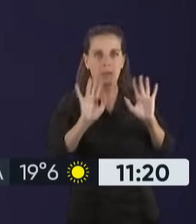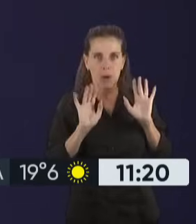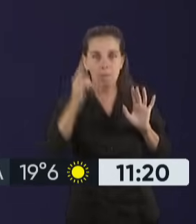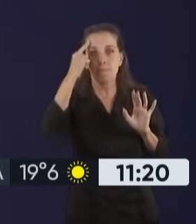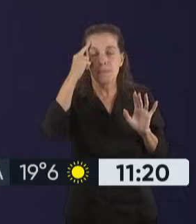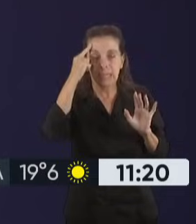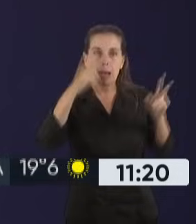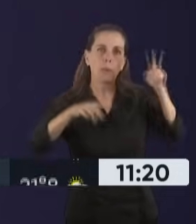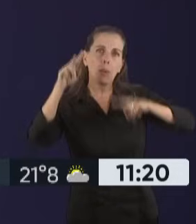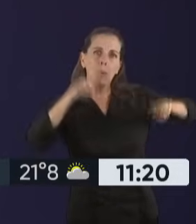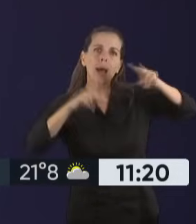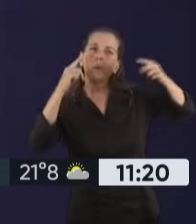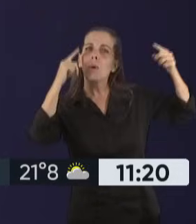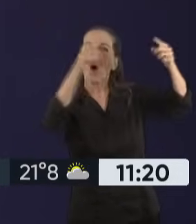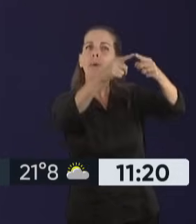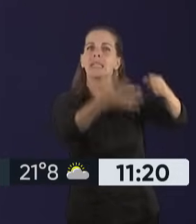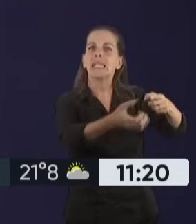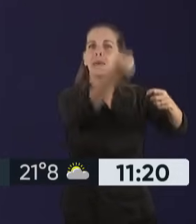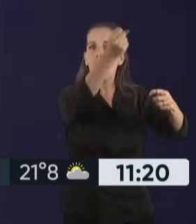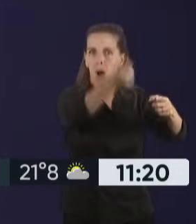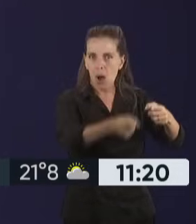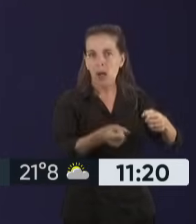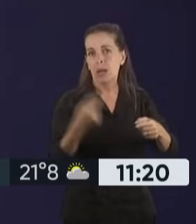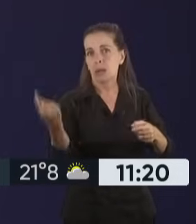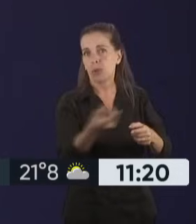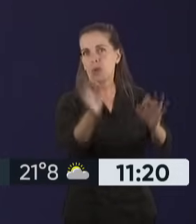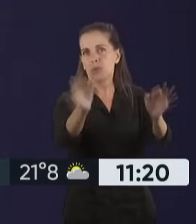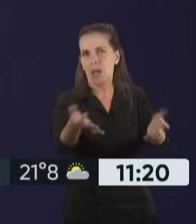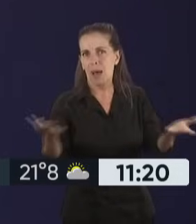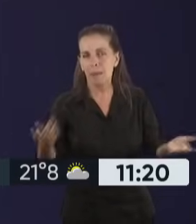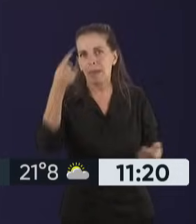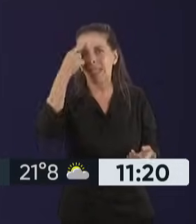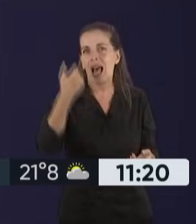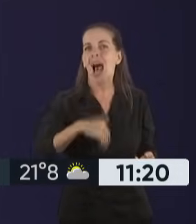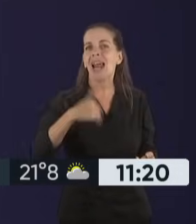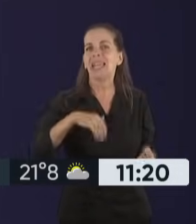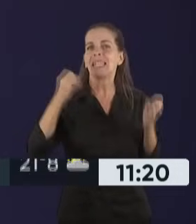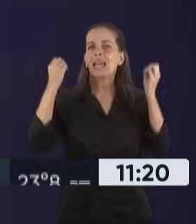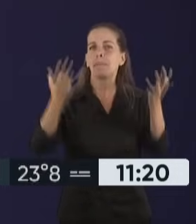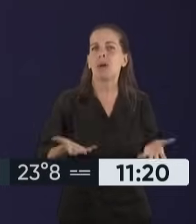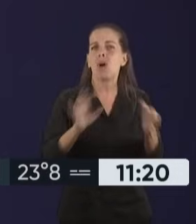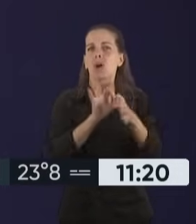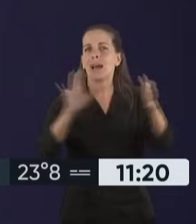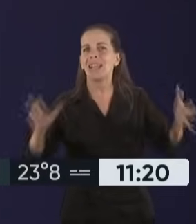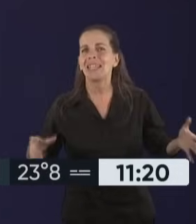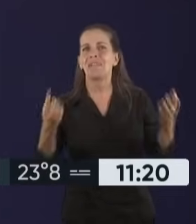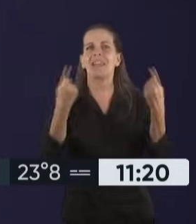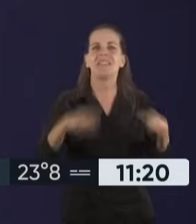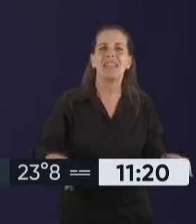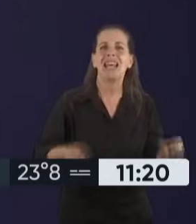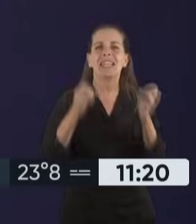búsqueda de ese norte, que claramente todo el mundo sabe cuál es, que es una Argentina distinta, más libre y más